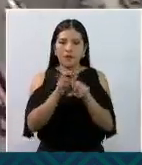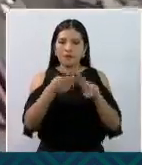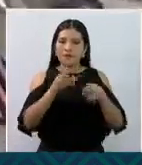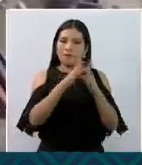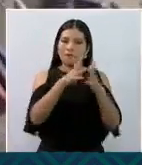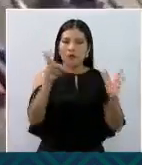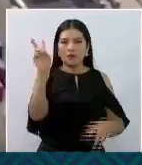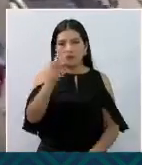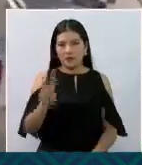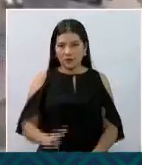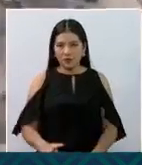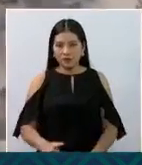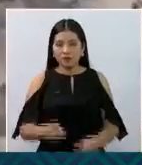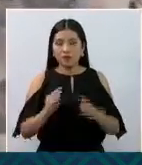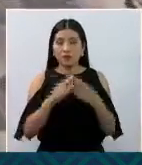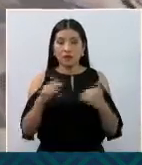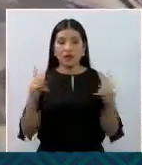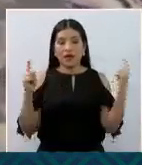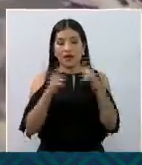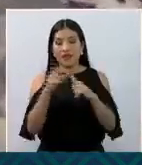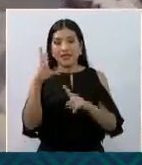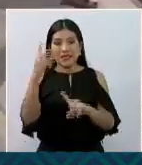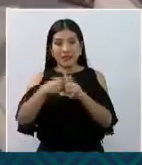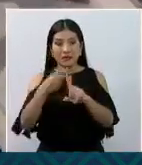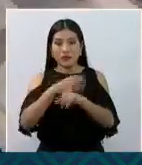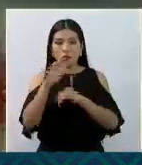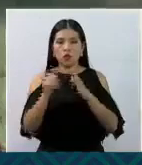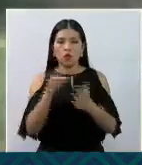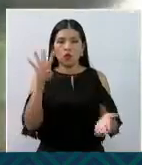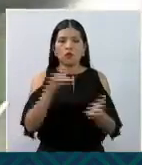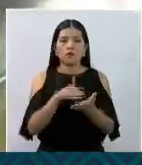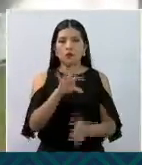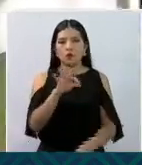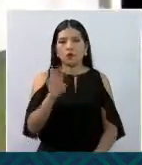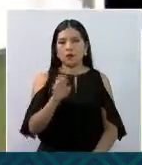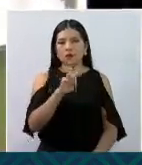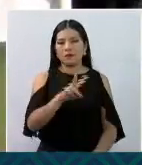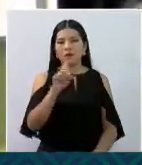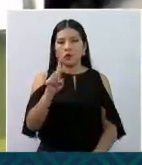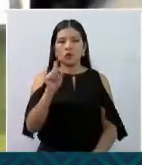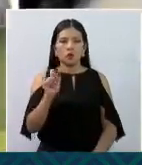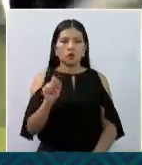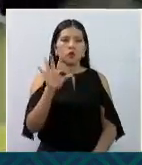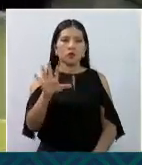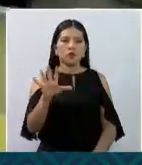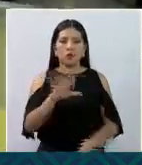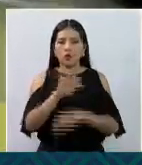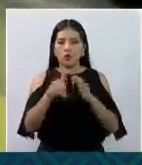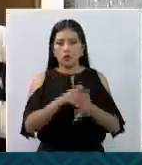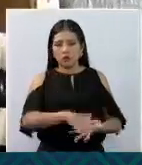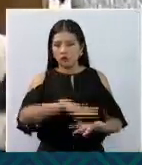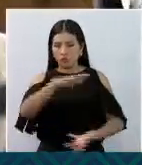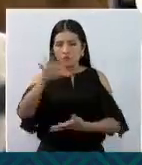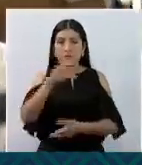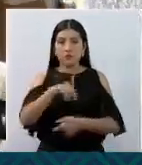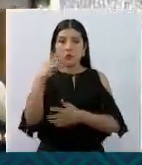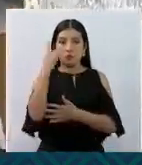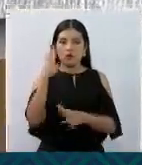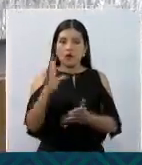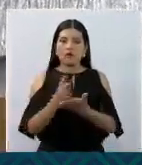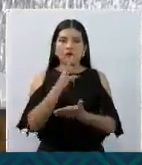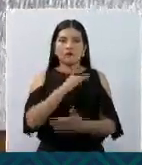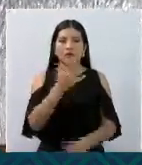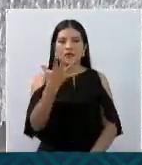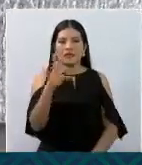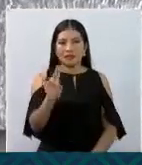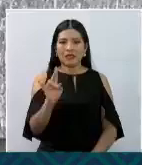primer semestre de esta gestión, la exportación de leche alcanzó los 4.921.5 toneladas y el país obtuvo ingresos por 17.6